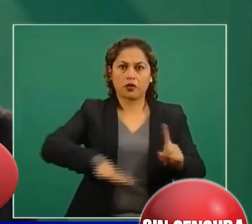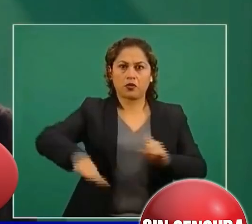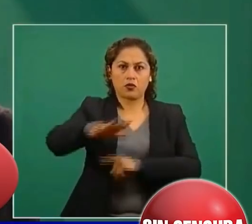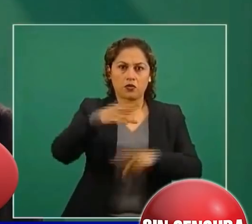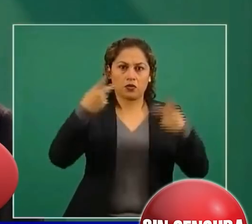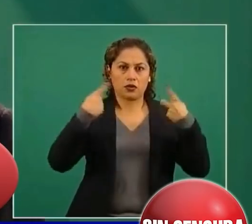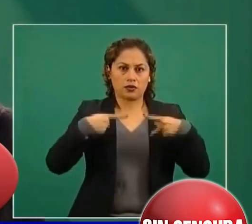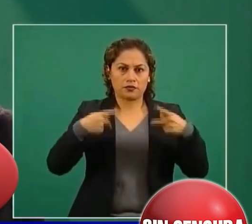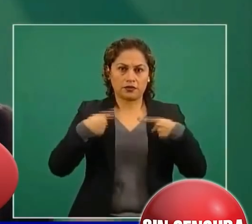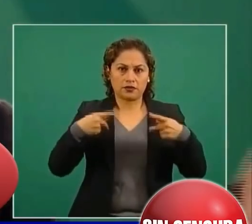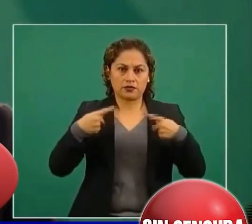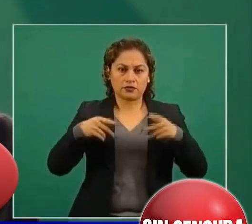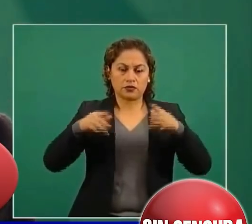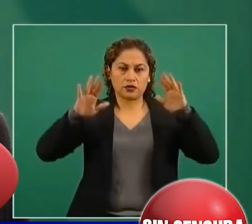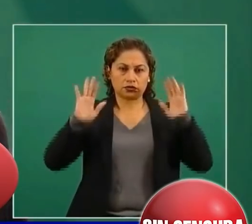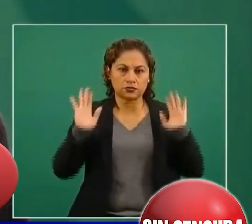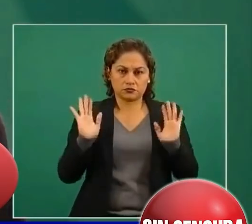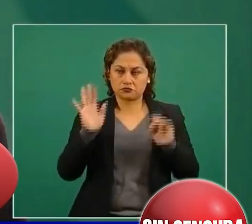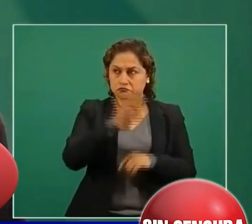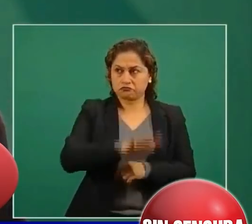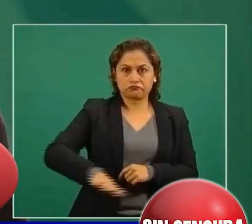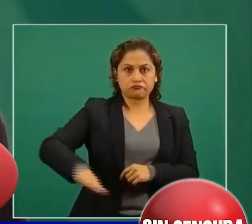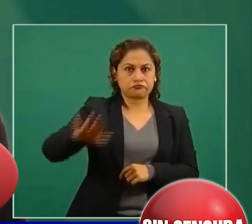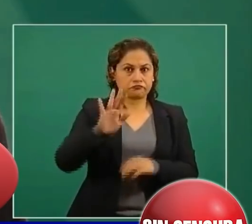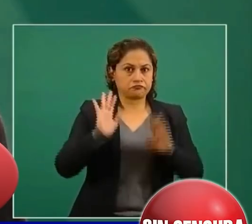en contra, ya lo he dicho,